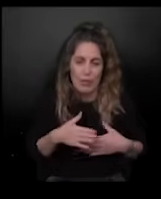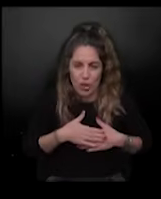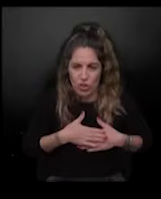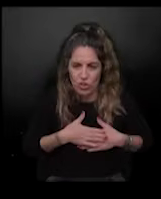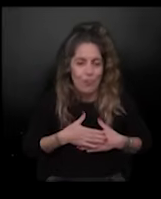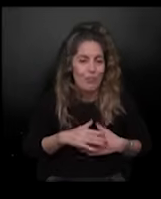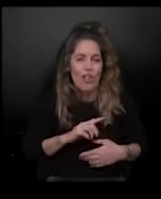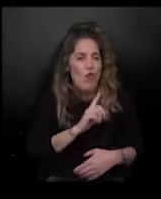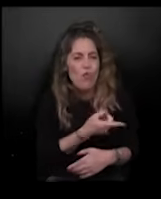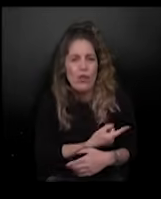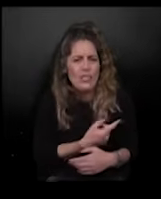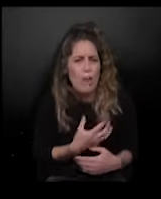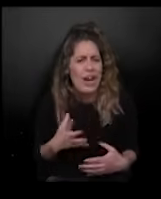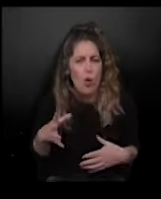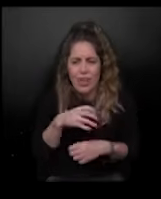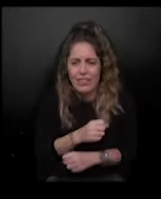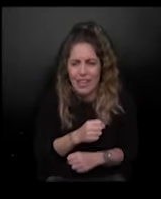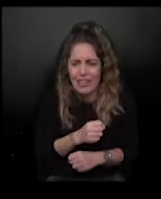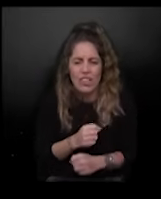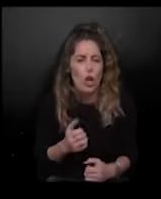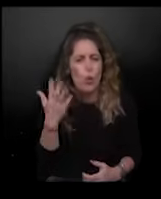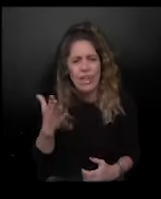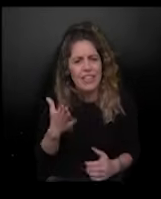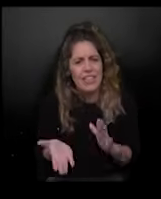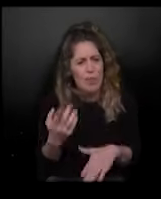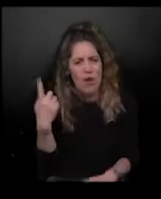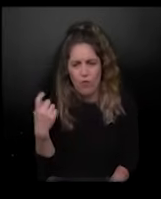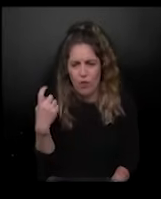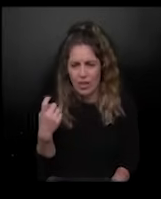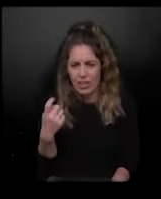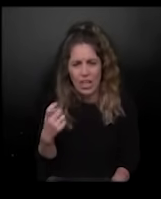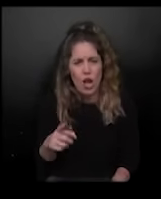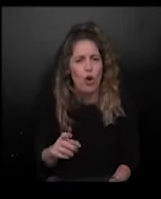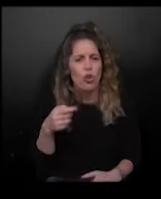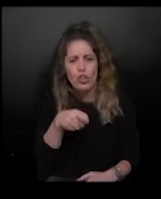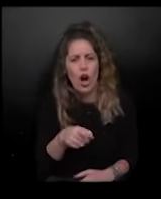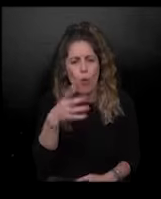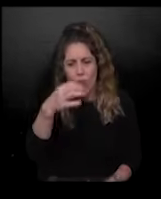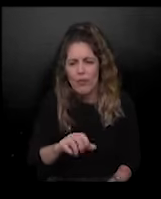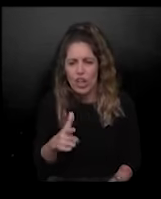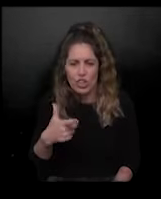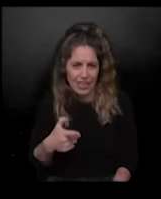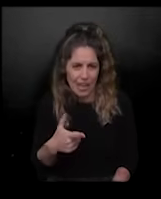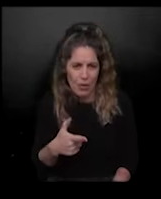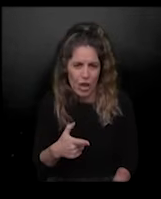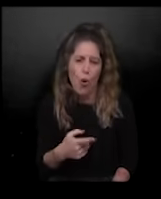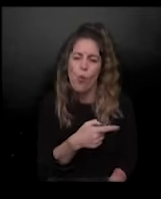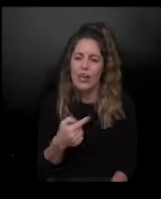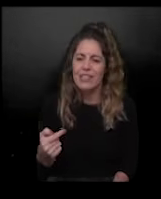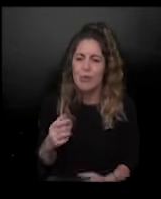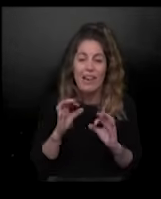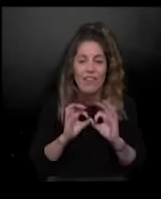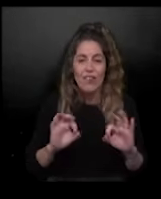fuerza ya para resistir los embates de una derecha cada día más fuerte contra un pueblo Sin armas pasamos una semana de